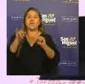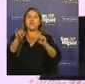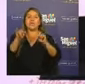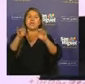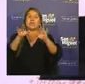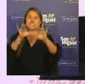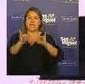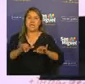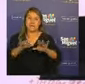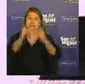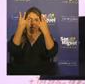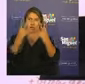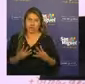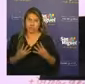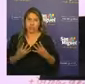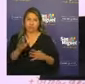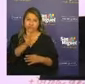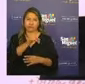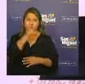corresponde.